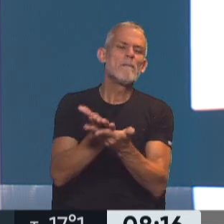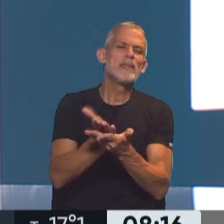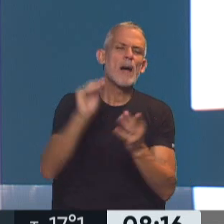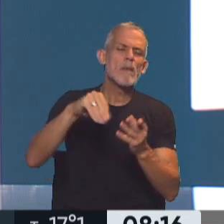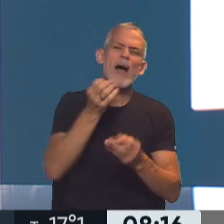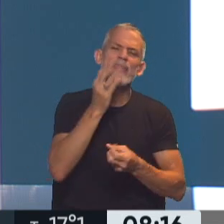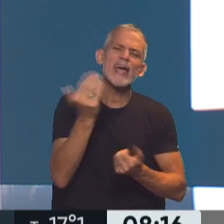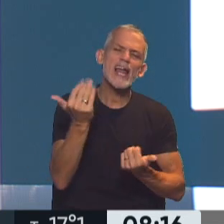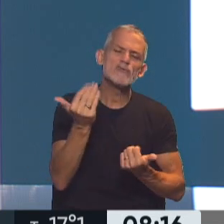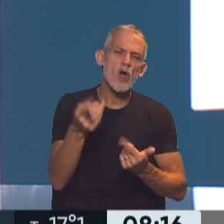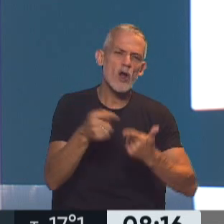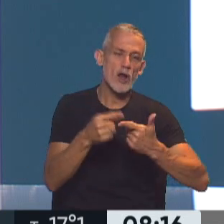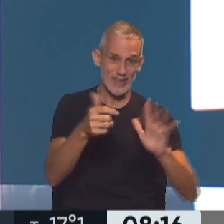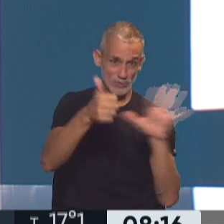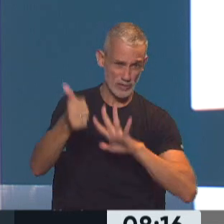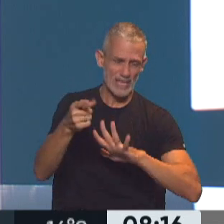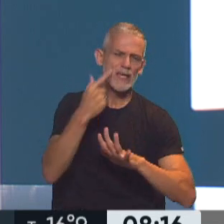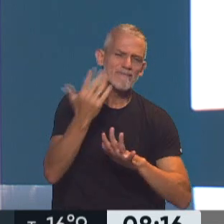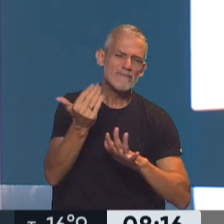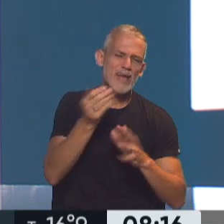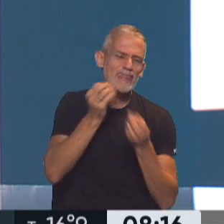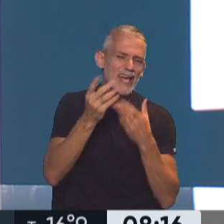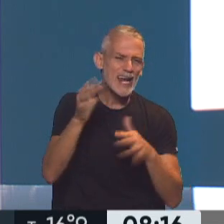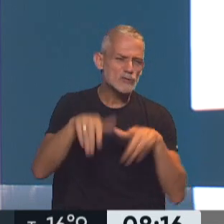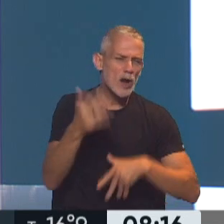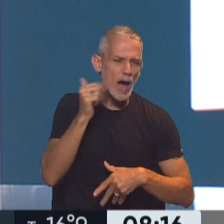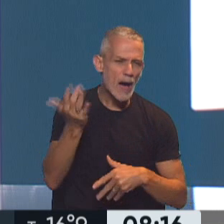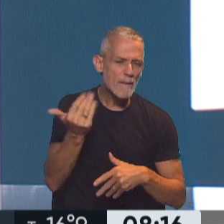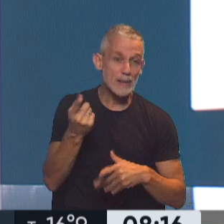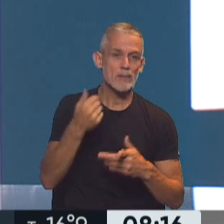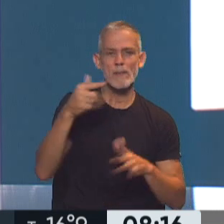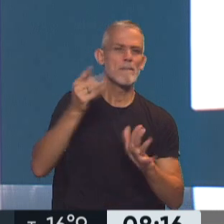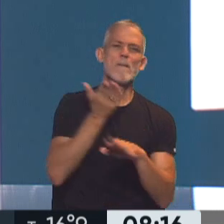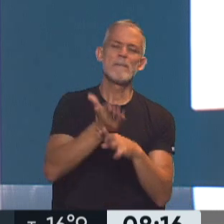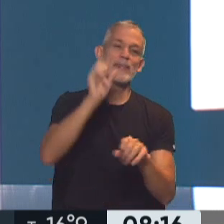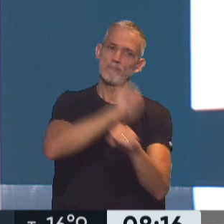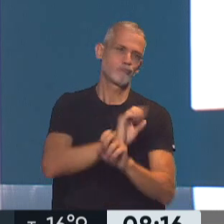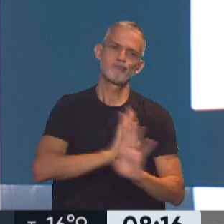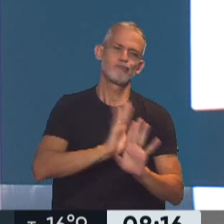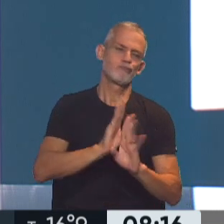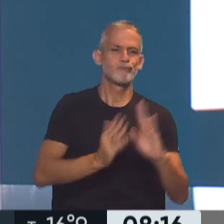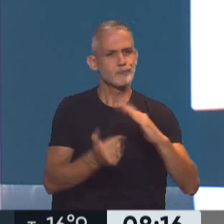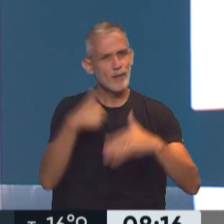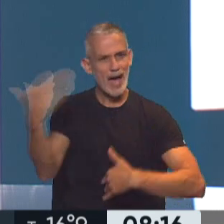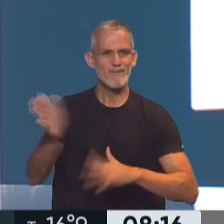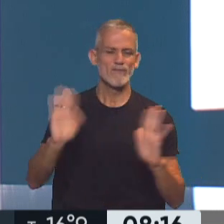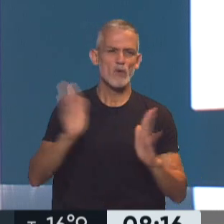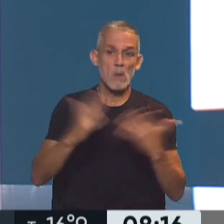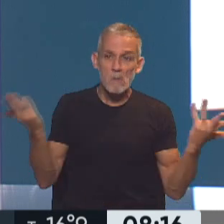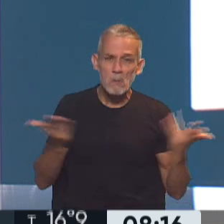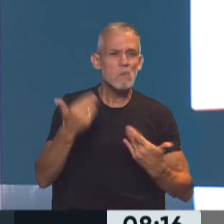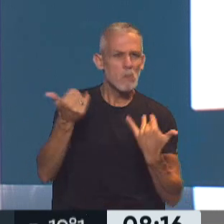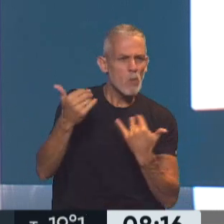de la declaración indagatoria de los 6 y lo que va a plantear es la excarcelación. Sostiene que no hay